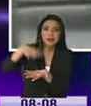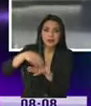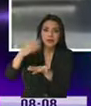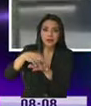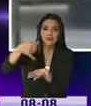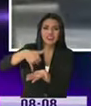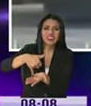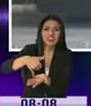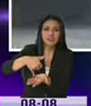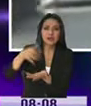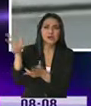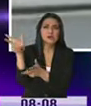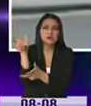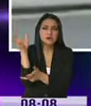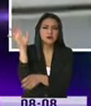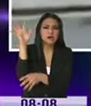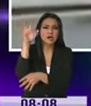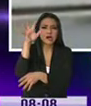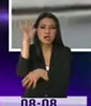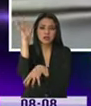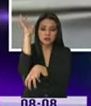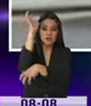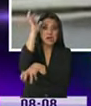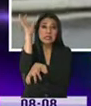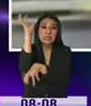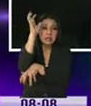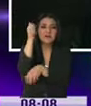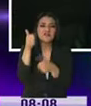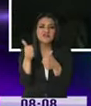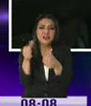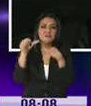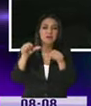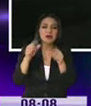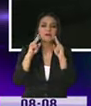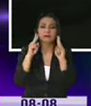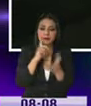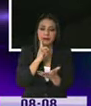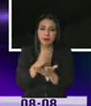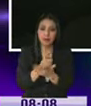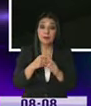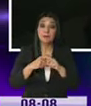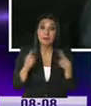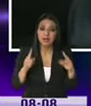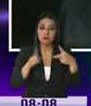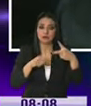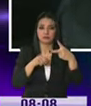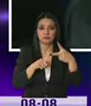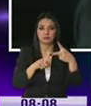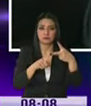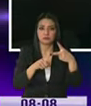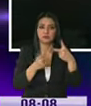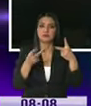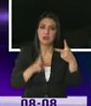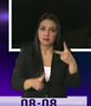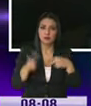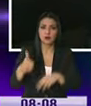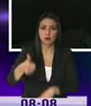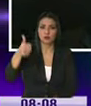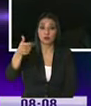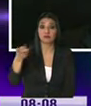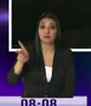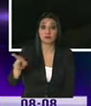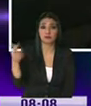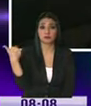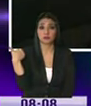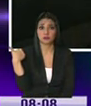sobre todo un ruido que indica si las raíces o la tierra está bien compactada. Pero también es trabajo, así como es de la ciudadanía, trabajo de las